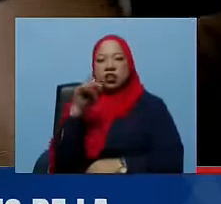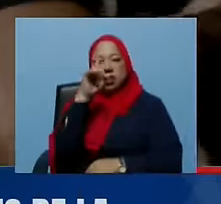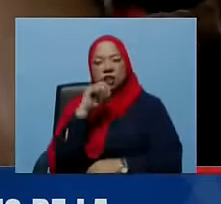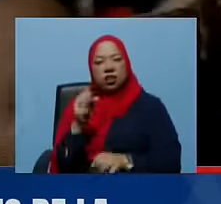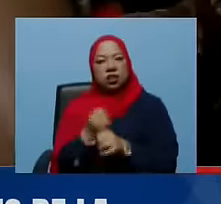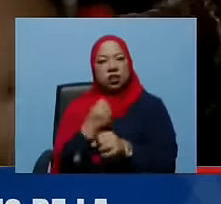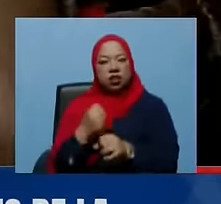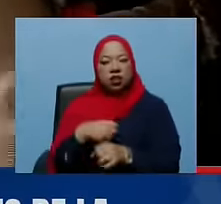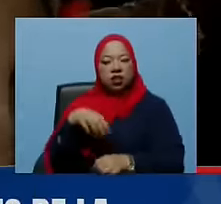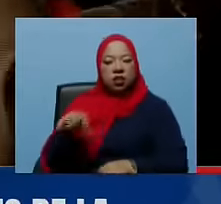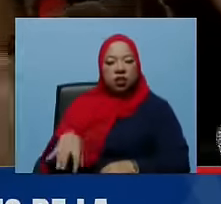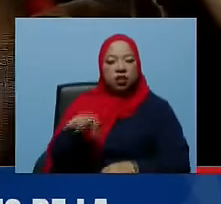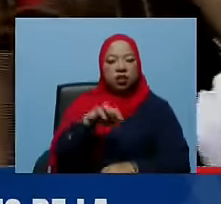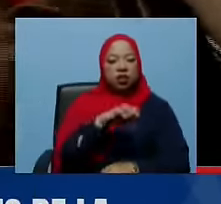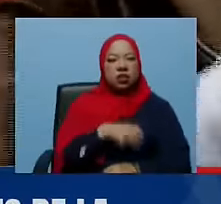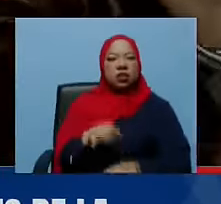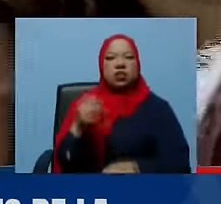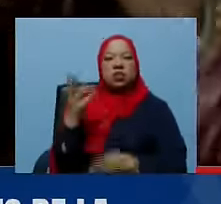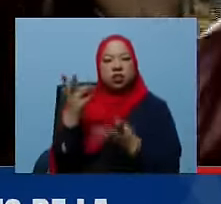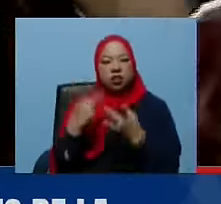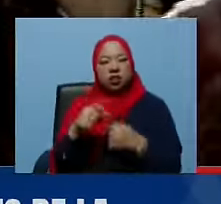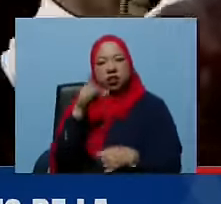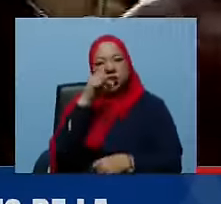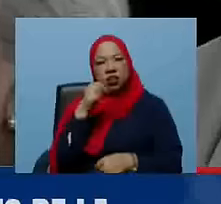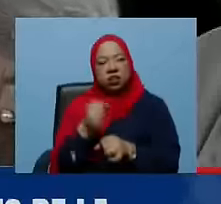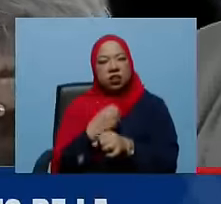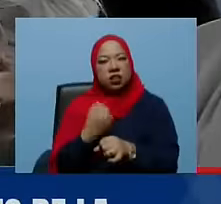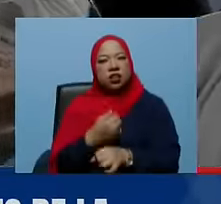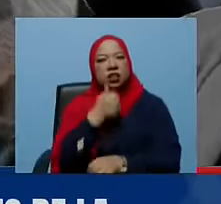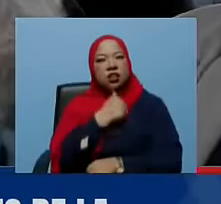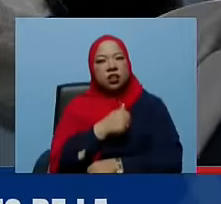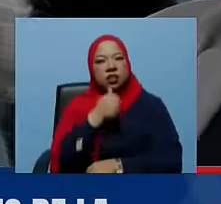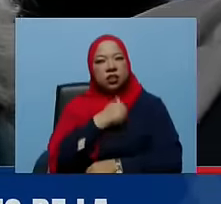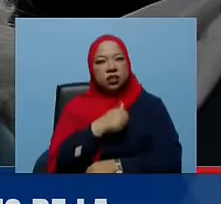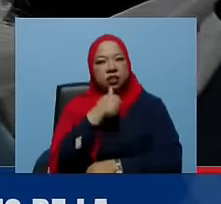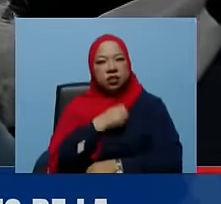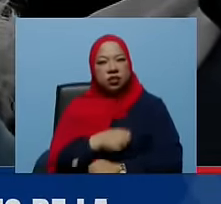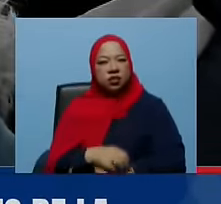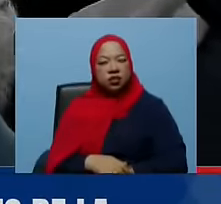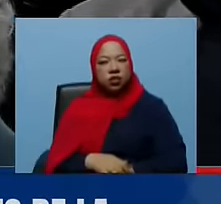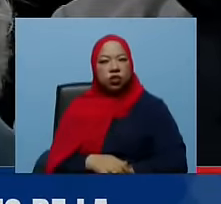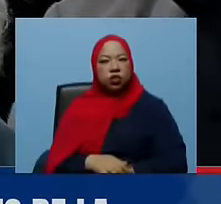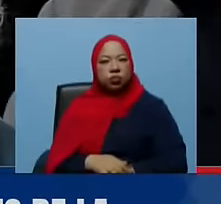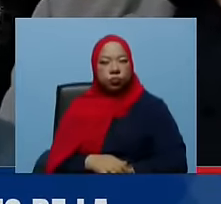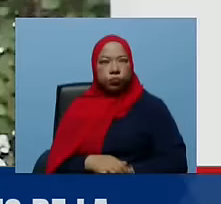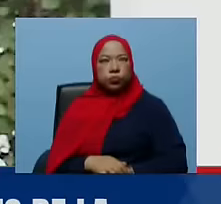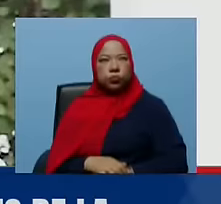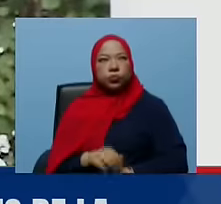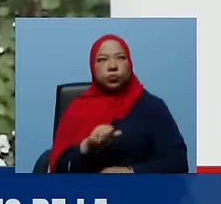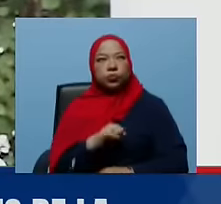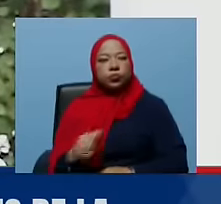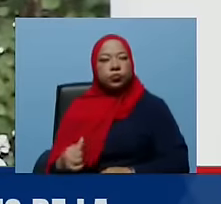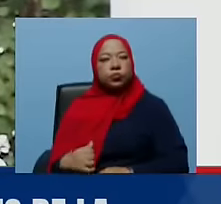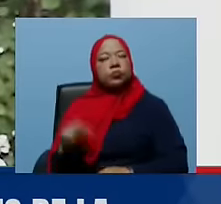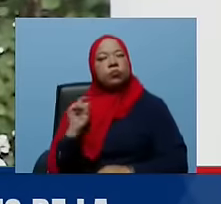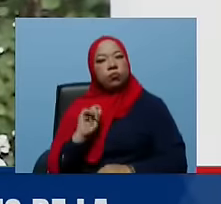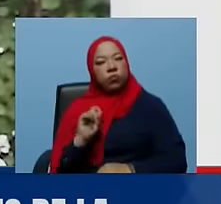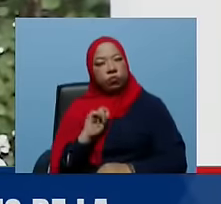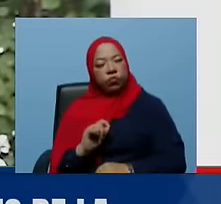república y en no sé cuántos años de resistencia. Es un punto de partida sólido.